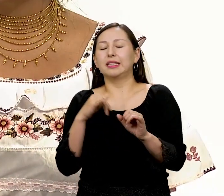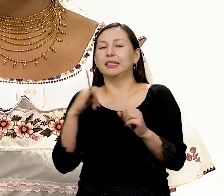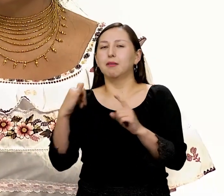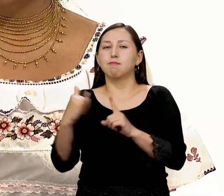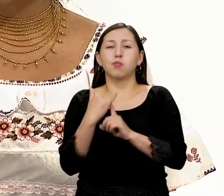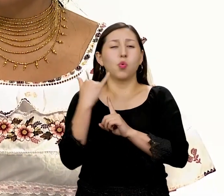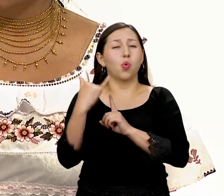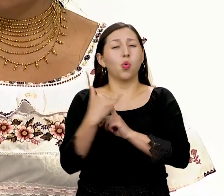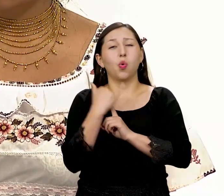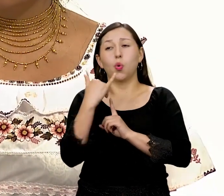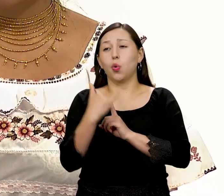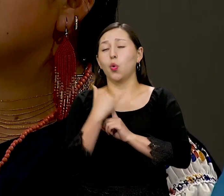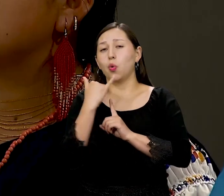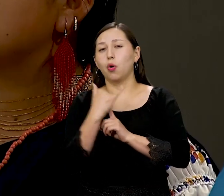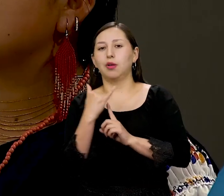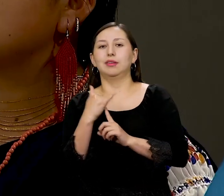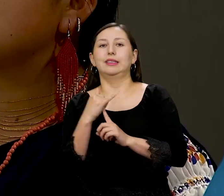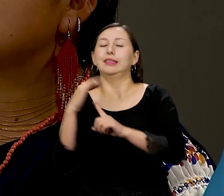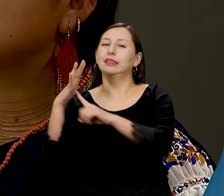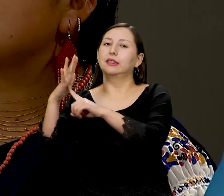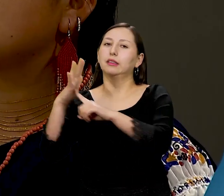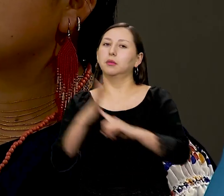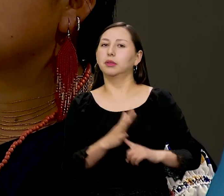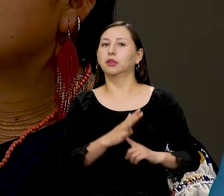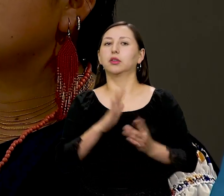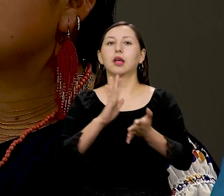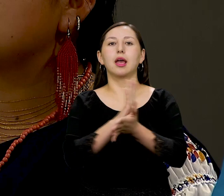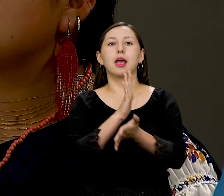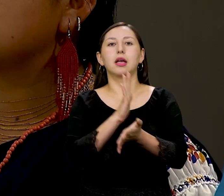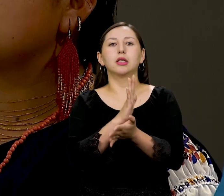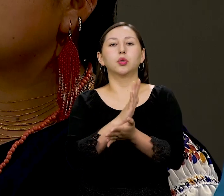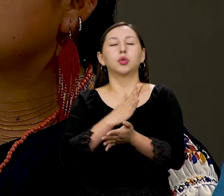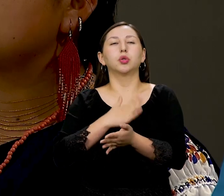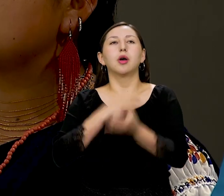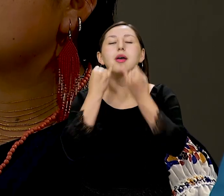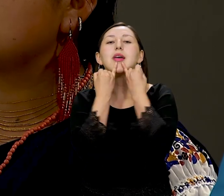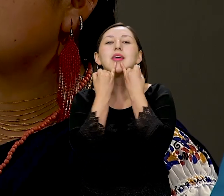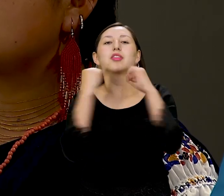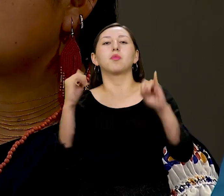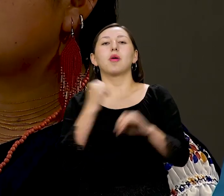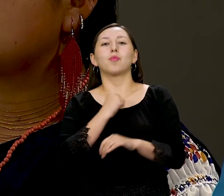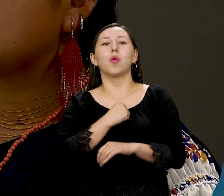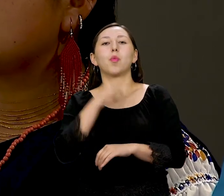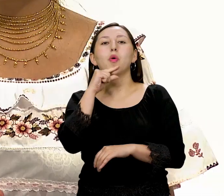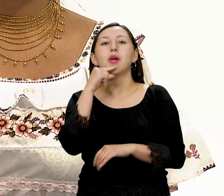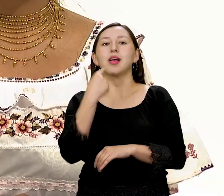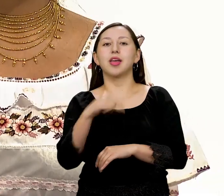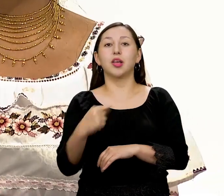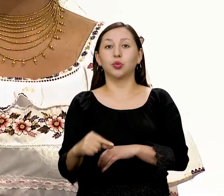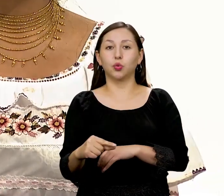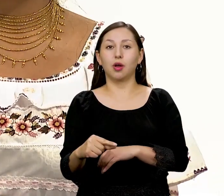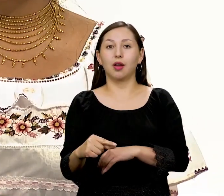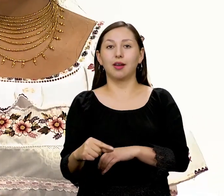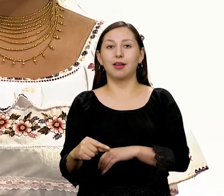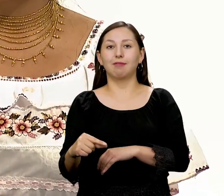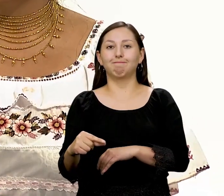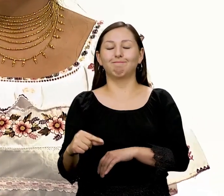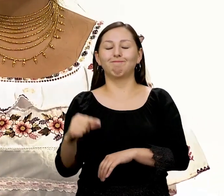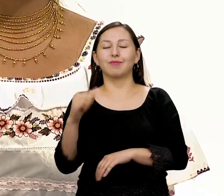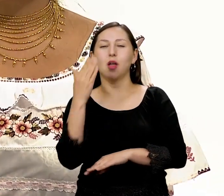bullying en la escuela, precisamente porque si yo no hablaba bien el castellano y hablaba el